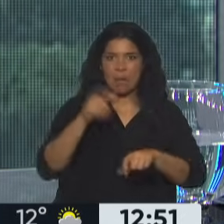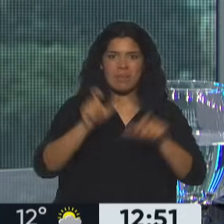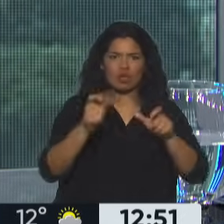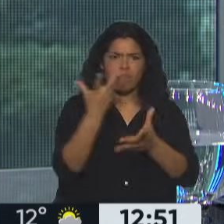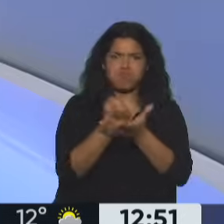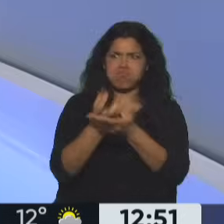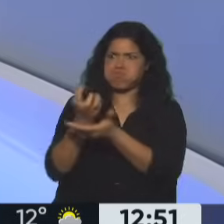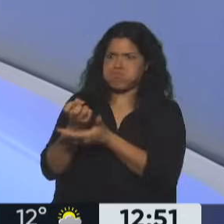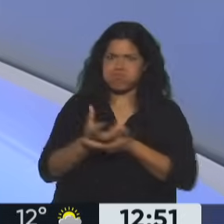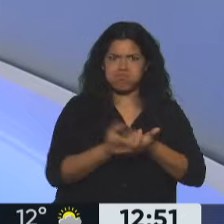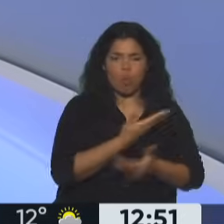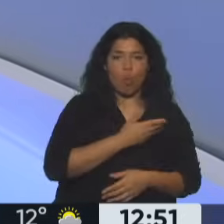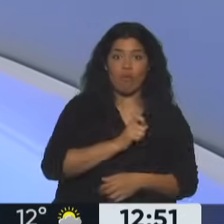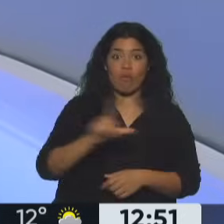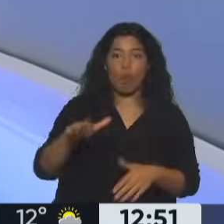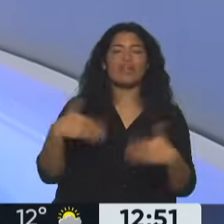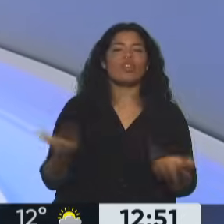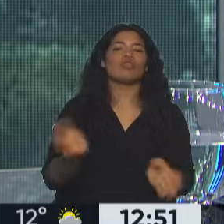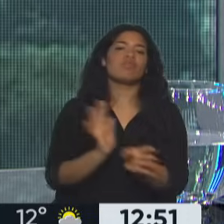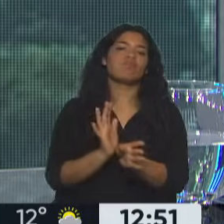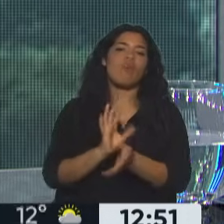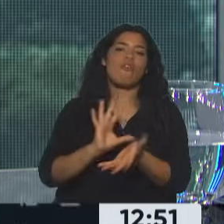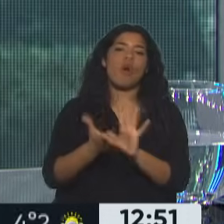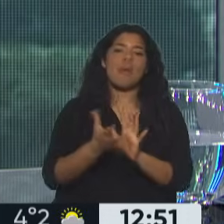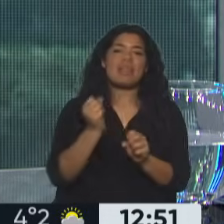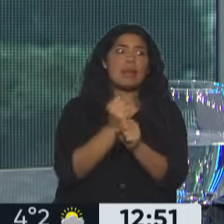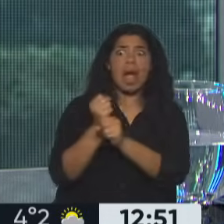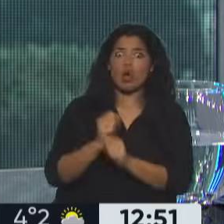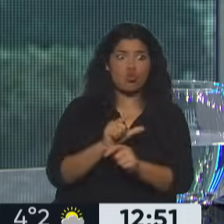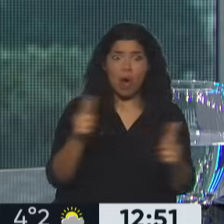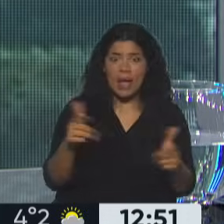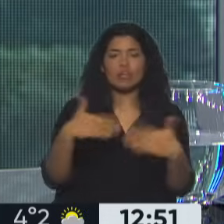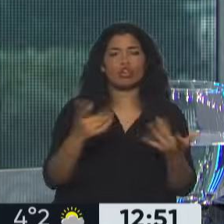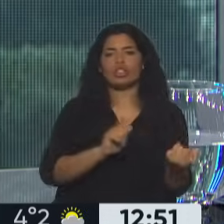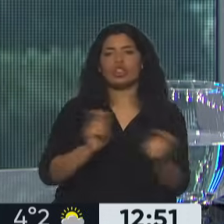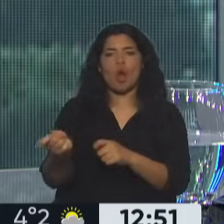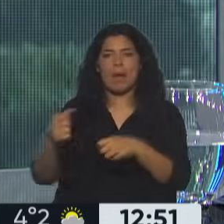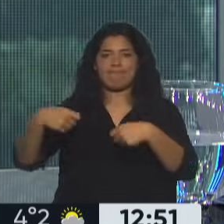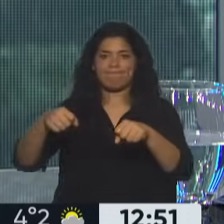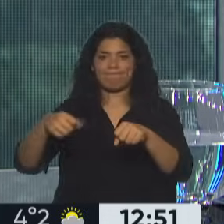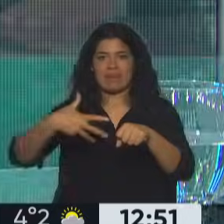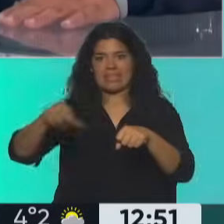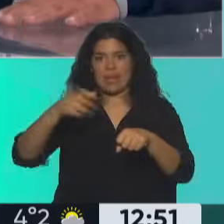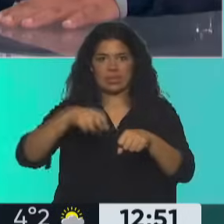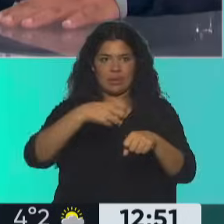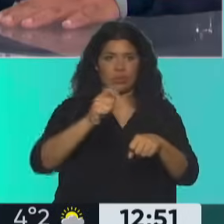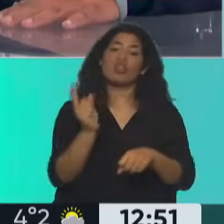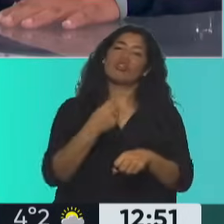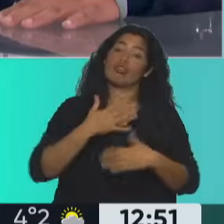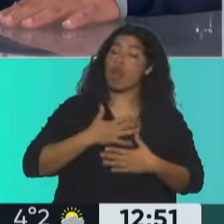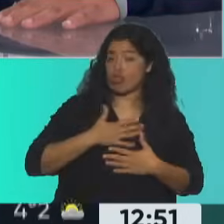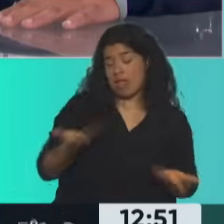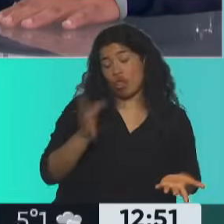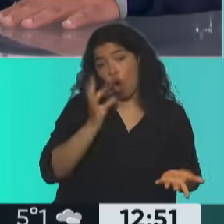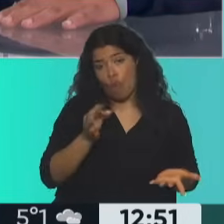Entonces era como la forma de ante la desocupación de empezar a trabajar entonces explotó nuestro trabajo nosotros encantado que los compañeros se incorporen al